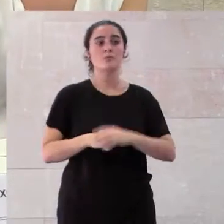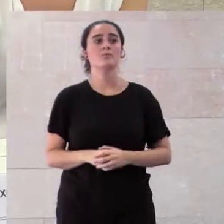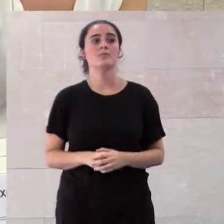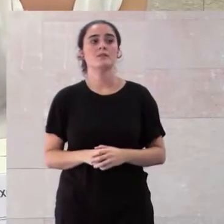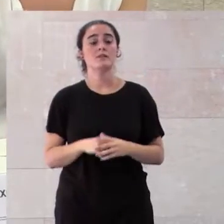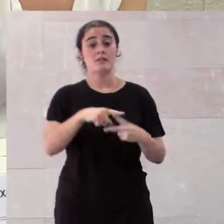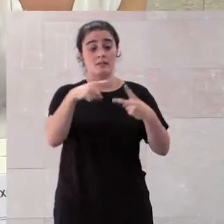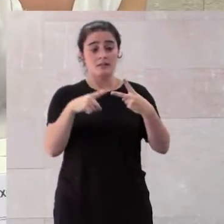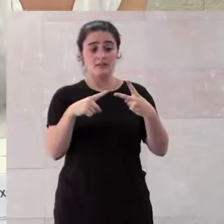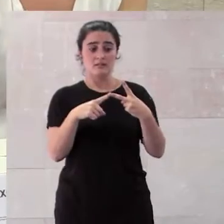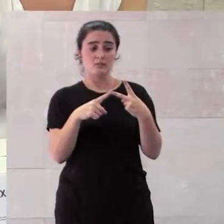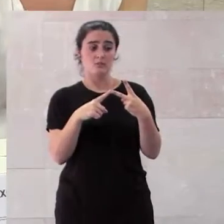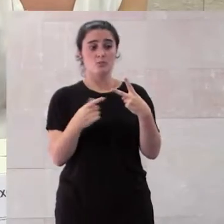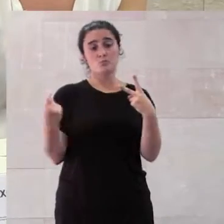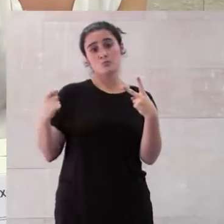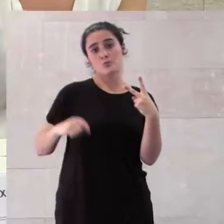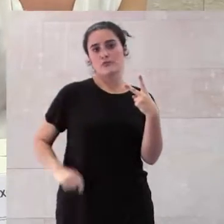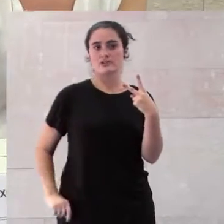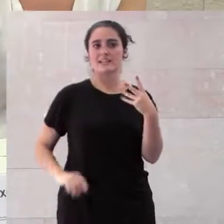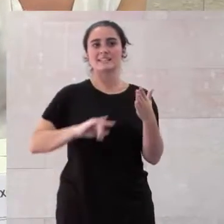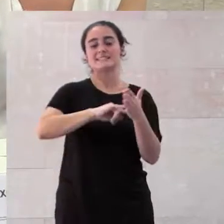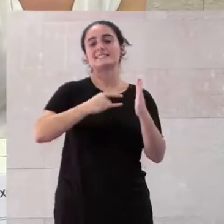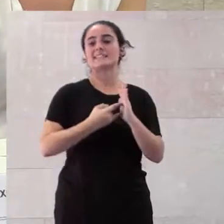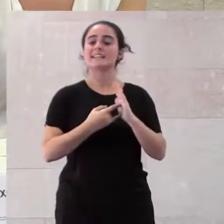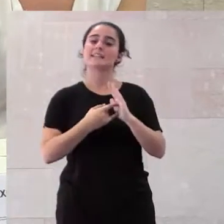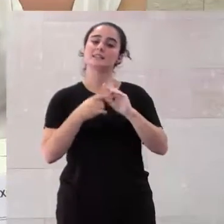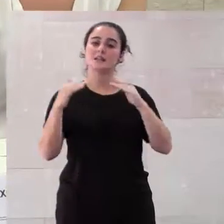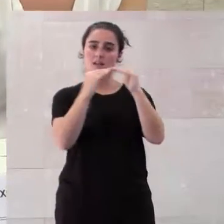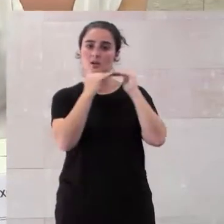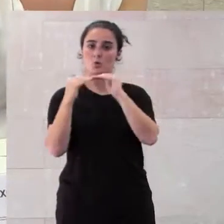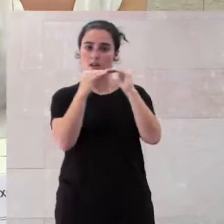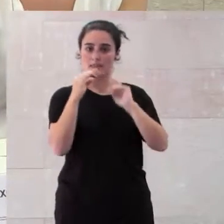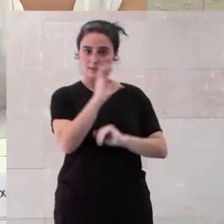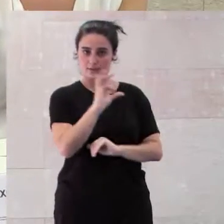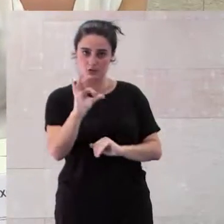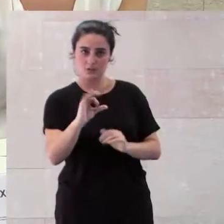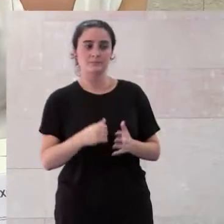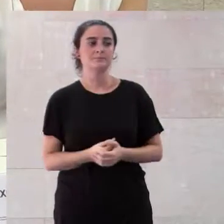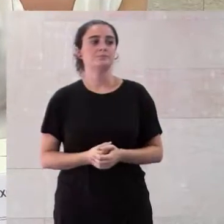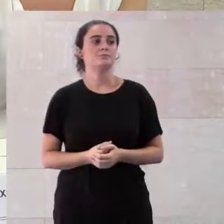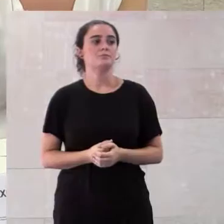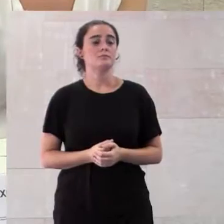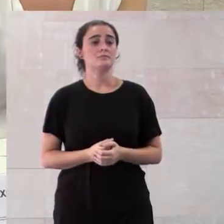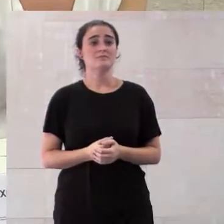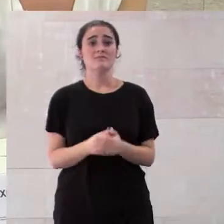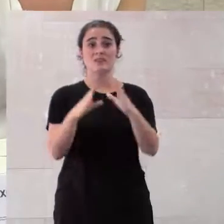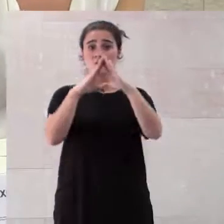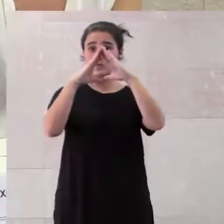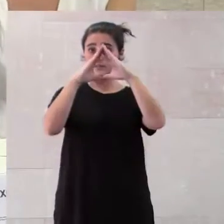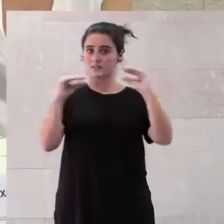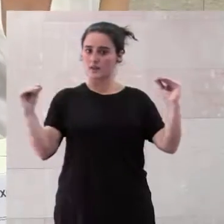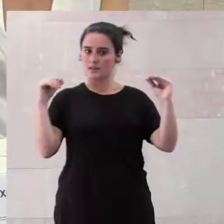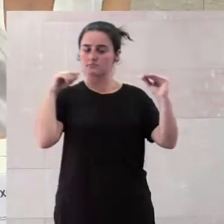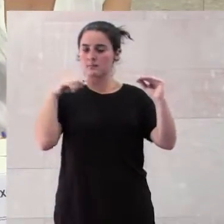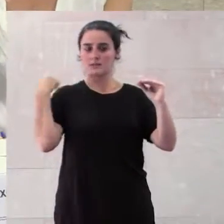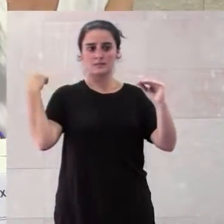profesional de Estudios de Técnicas de Igualdad, ¿no?, en Donosti. Bueno, pues en las universidades, de ahí salen